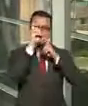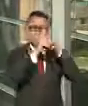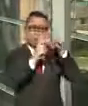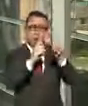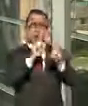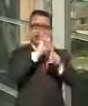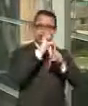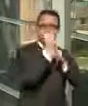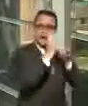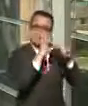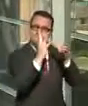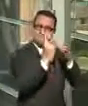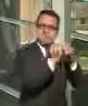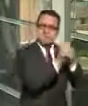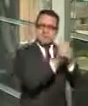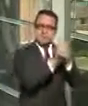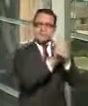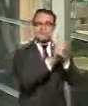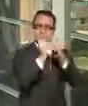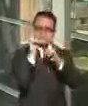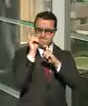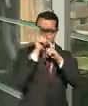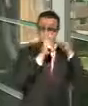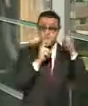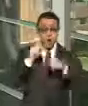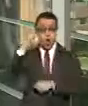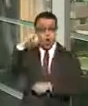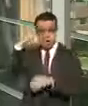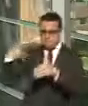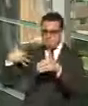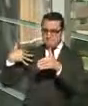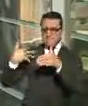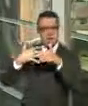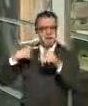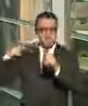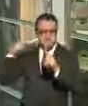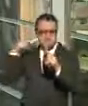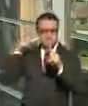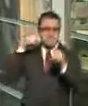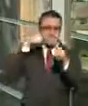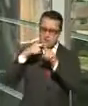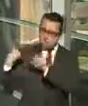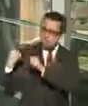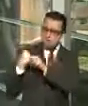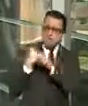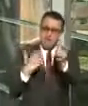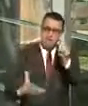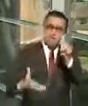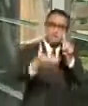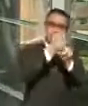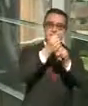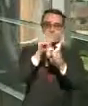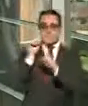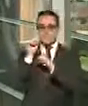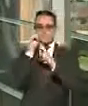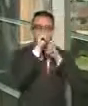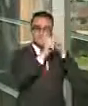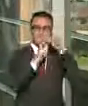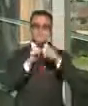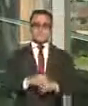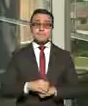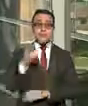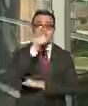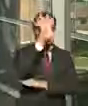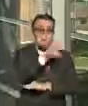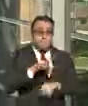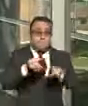nuestra sociedad y sobre el camino que hemos recorrido para alcanzarla. En Colombia, más del 7% de la